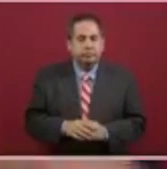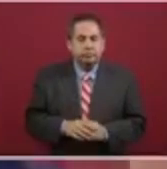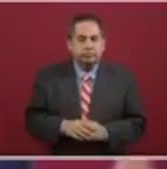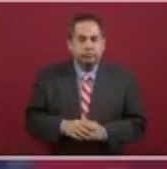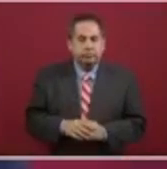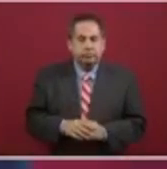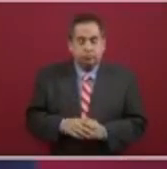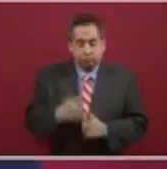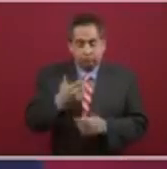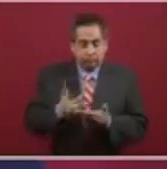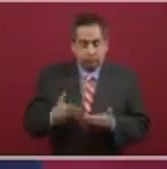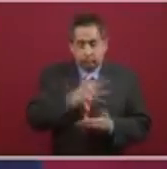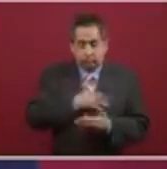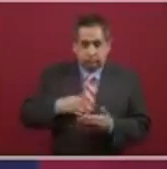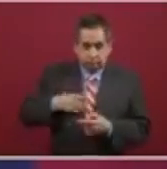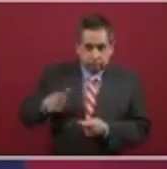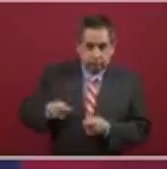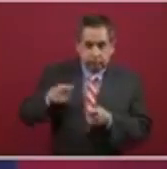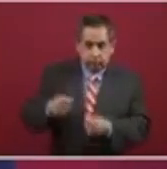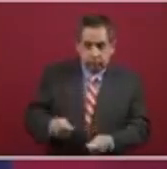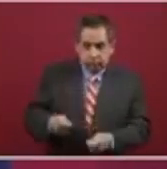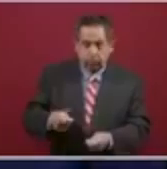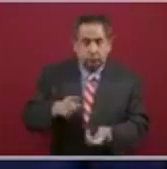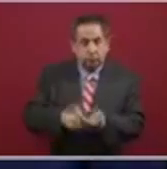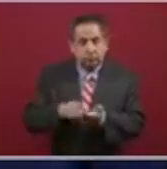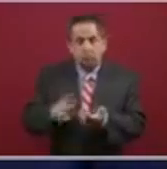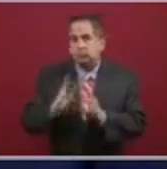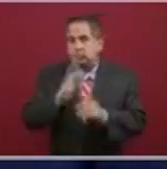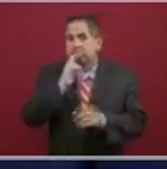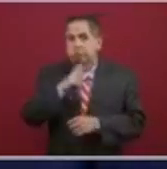Ya nuestros hijos ya son más respetuosos